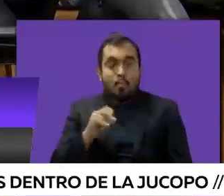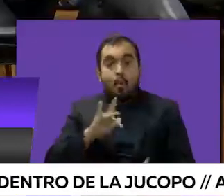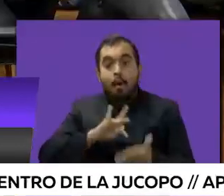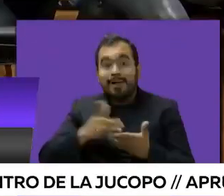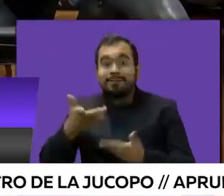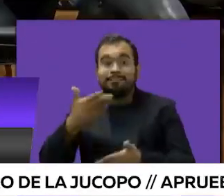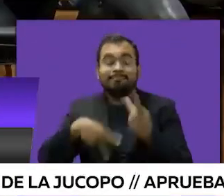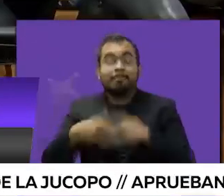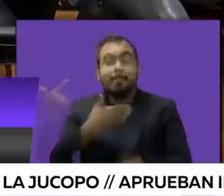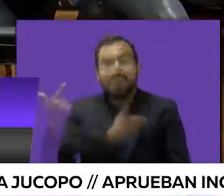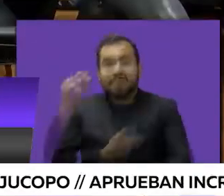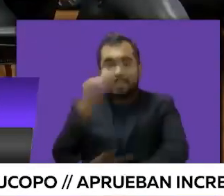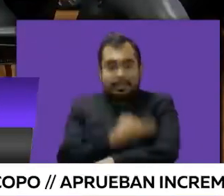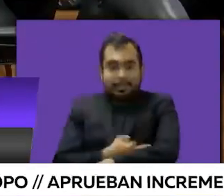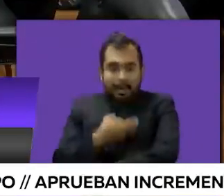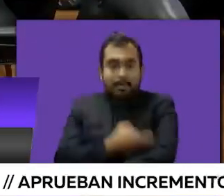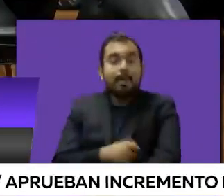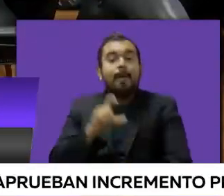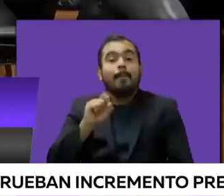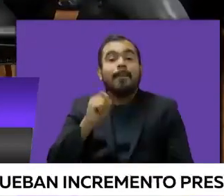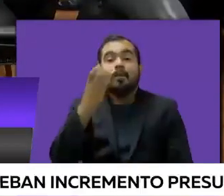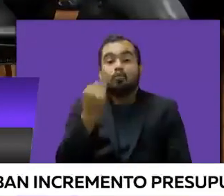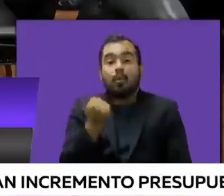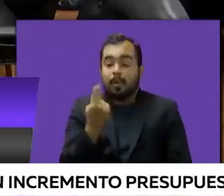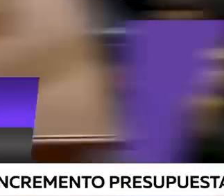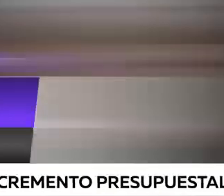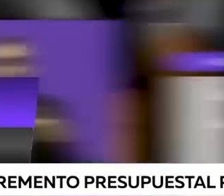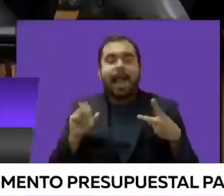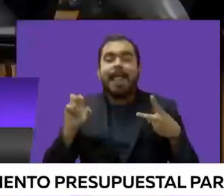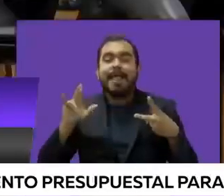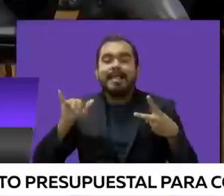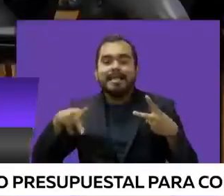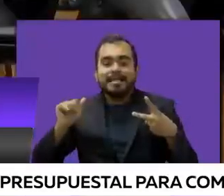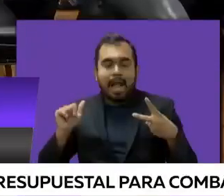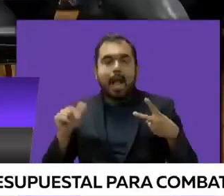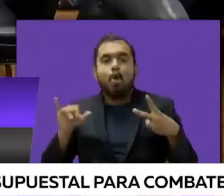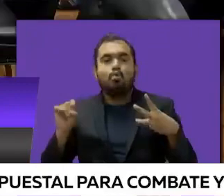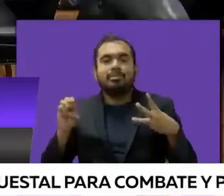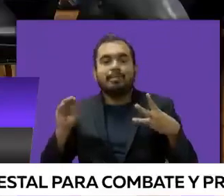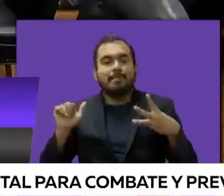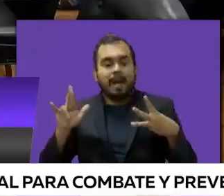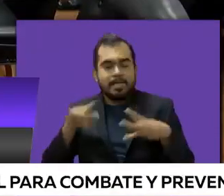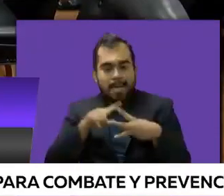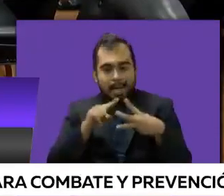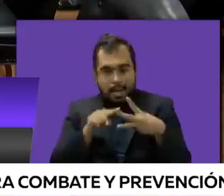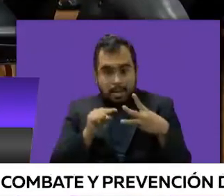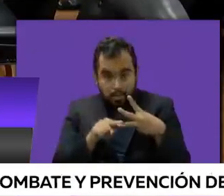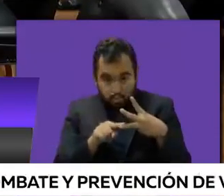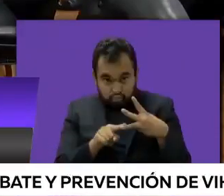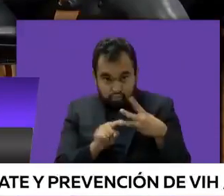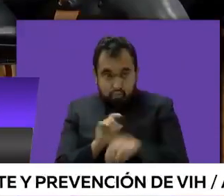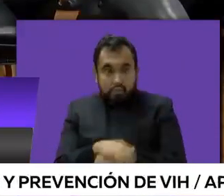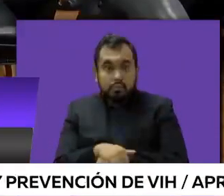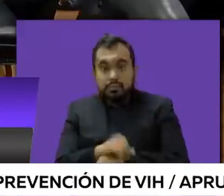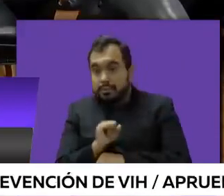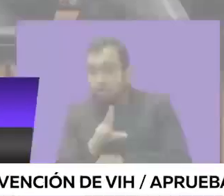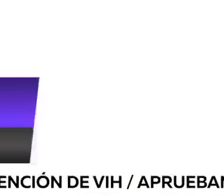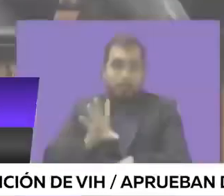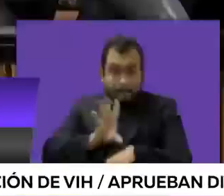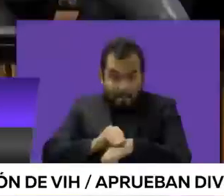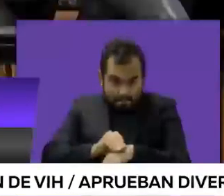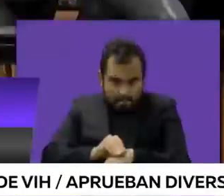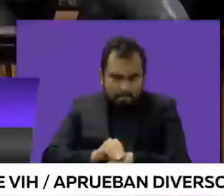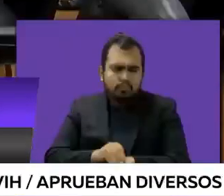solicitud que presentó el Colegio Economistas de Jalisco, AC, la cual pide celebrar una mesa de trabajo y diálogo titulada Perspectivas